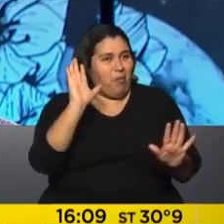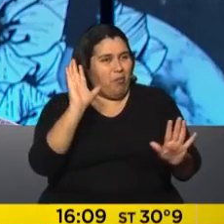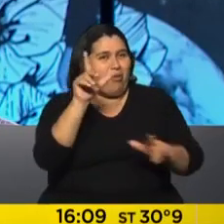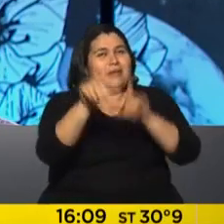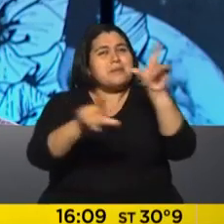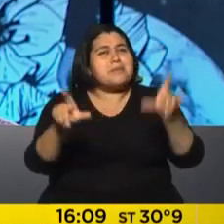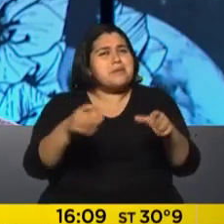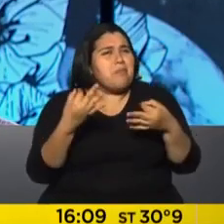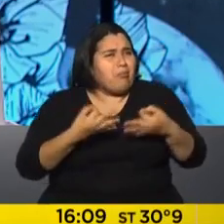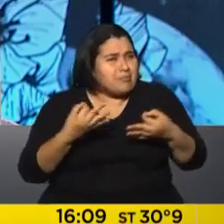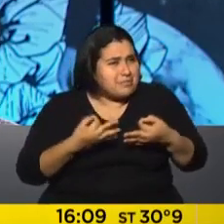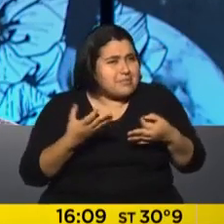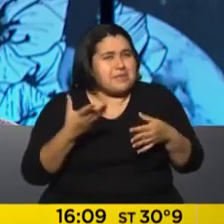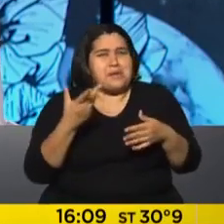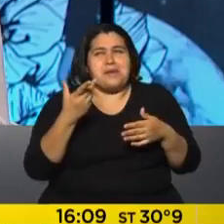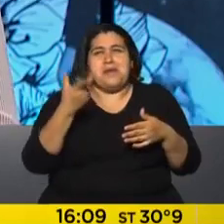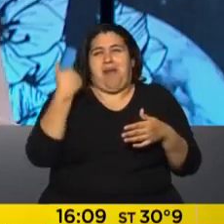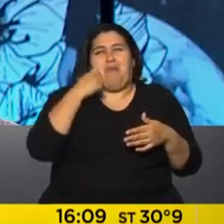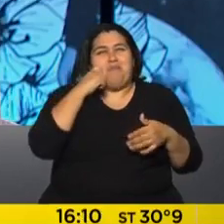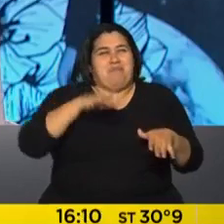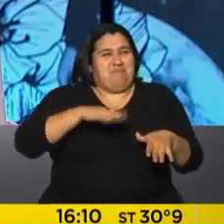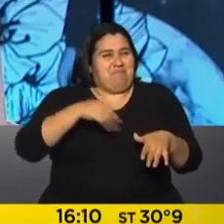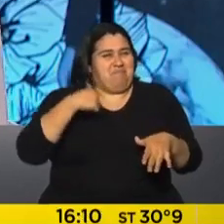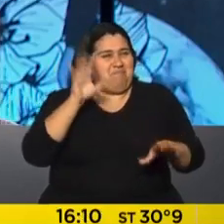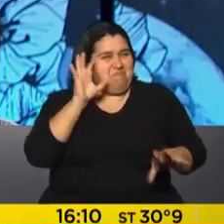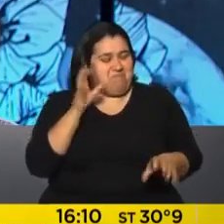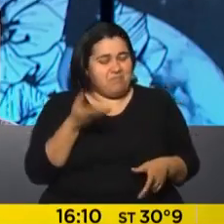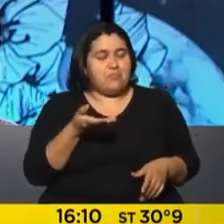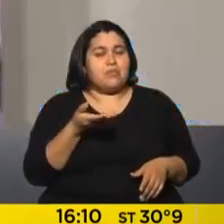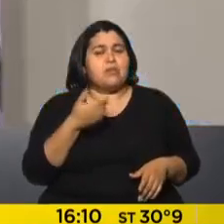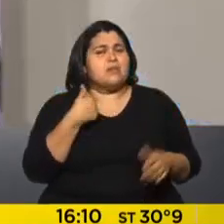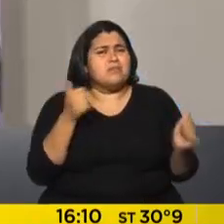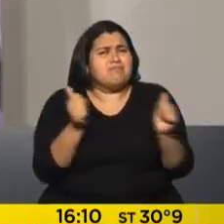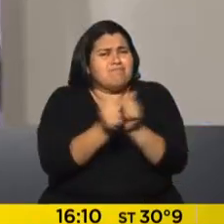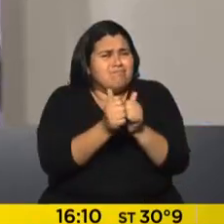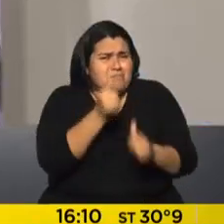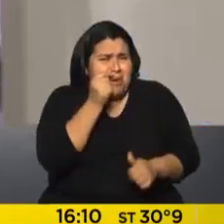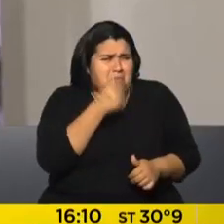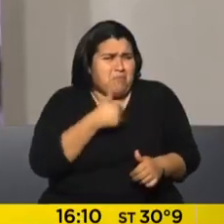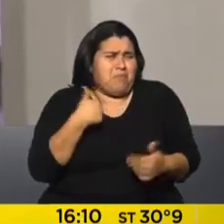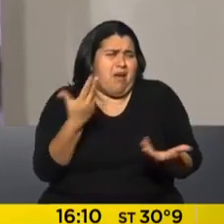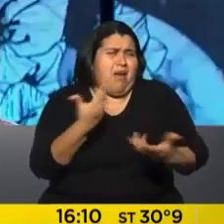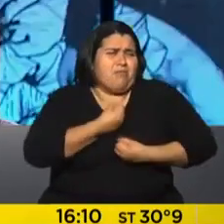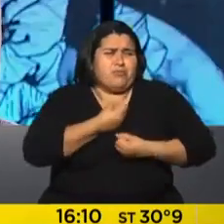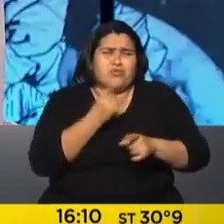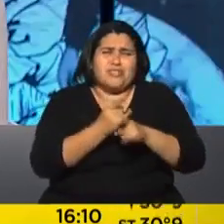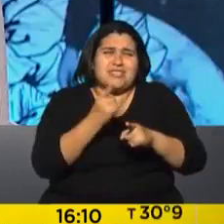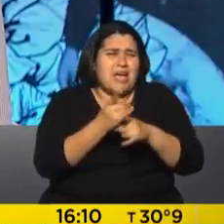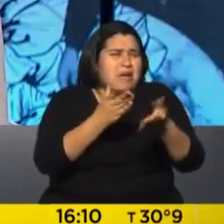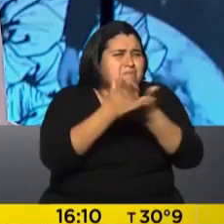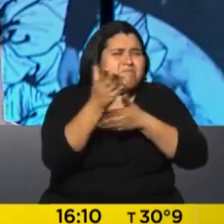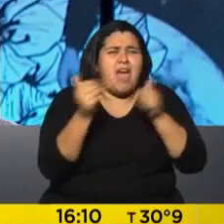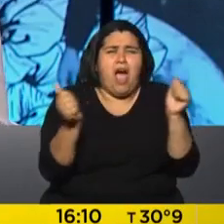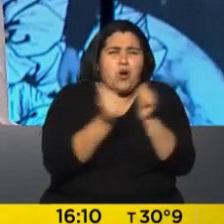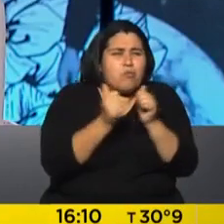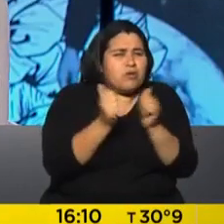correcta. Y en ese caso yo era muy chica. Yo siempre estuve con mis padres, que me apoyaron siempre y me acompañaron siempre, pero a veces